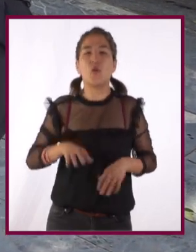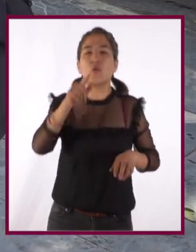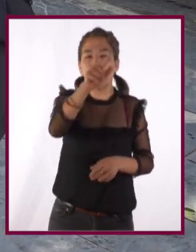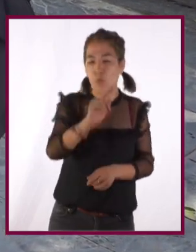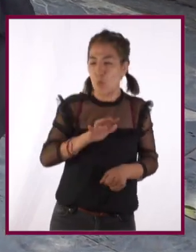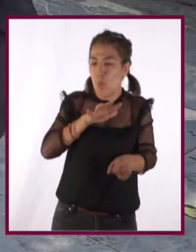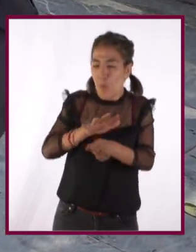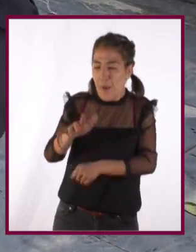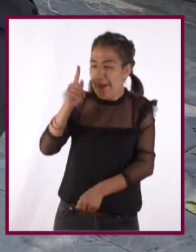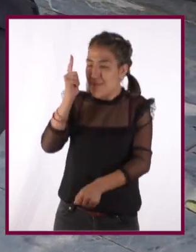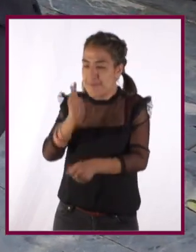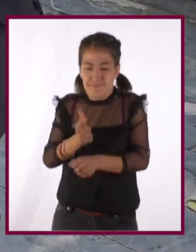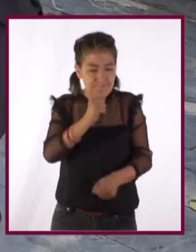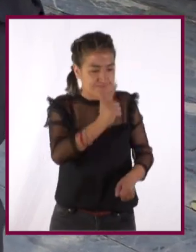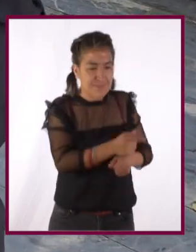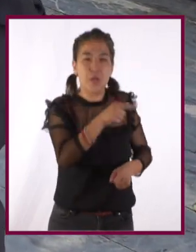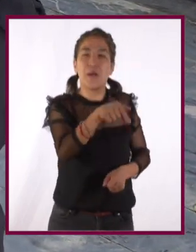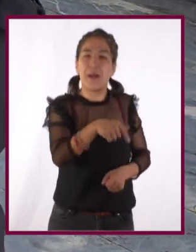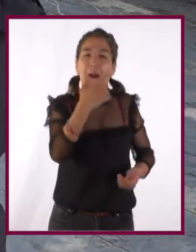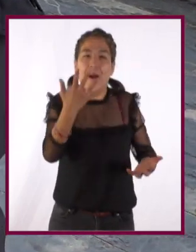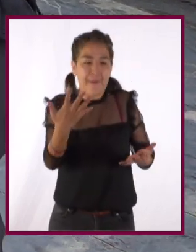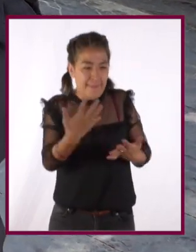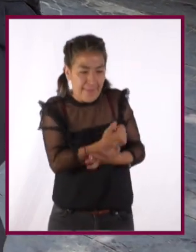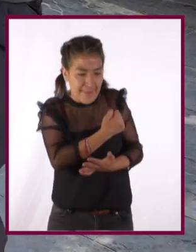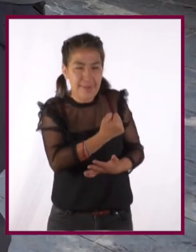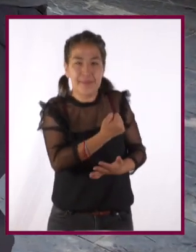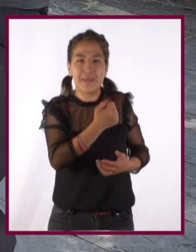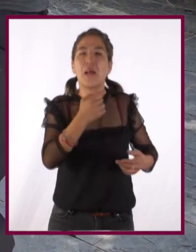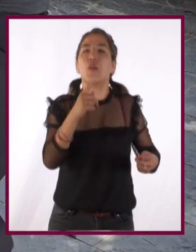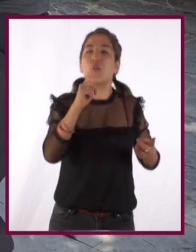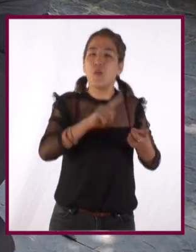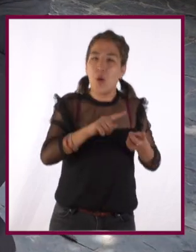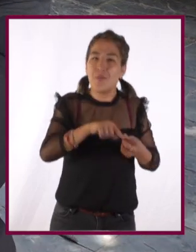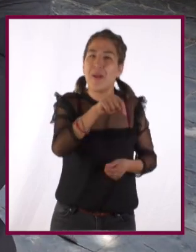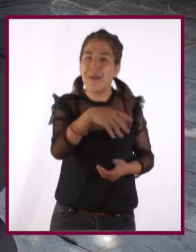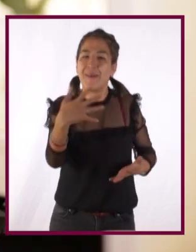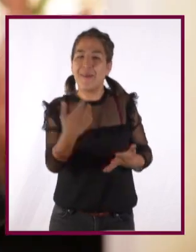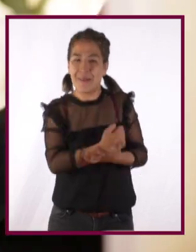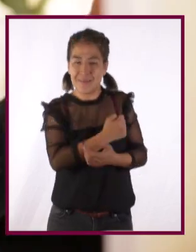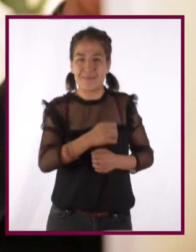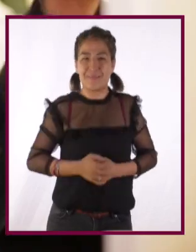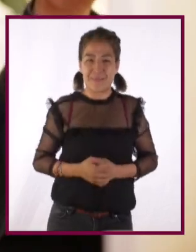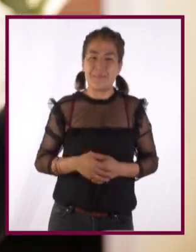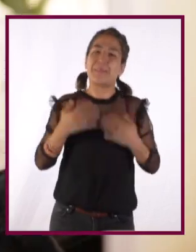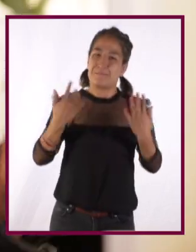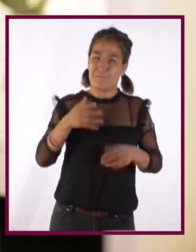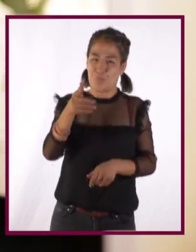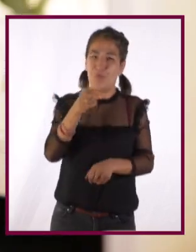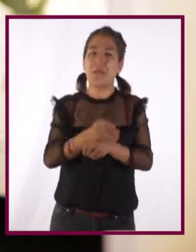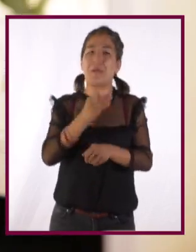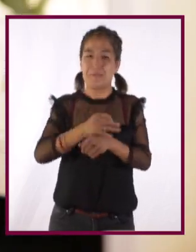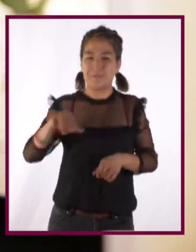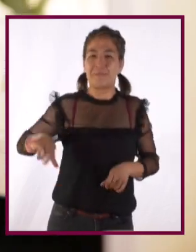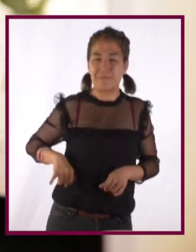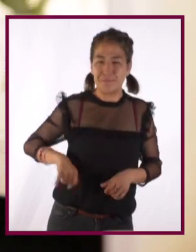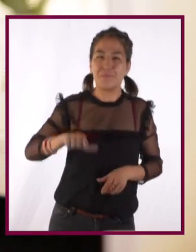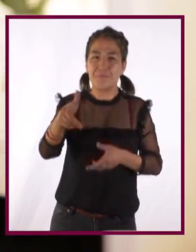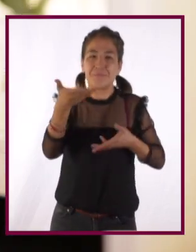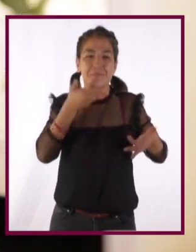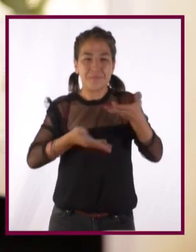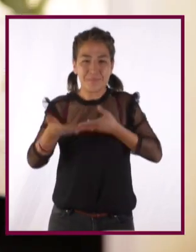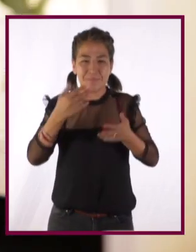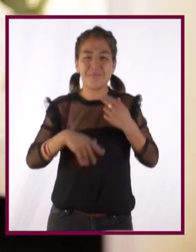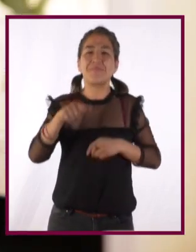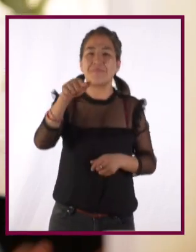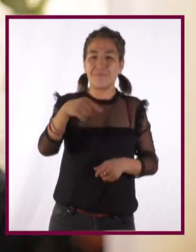es pues tratar de encontrar ese conjunto ganador, ¿no? Con estados ganadores. Rocío, pues es muy interesante lo que nos compartes.